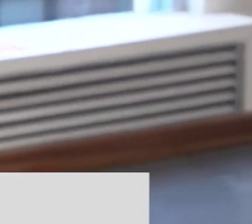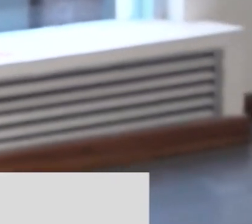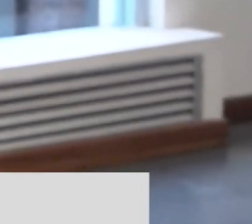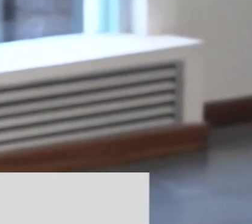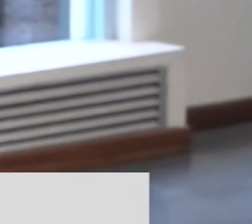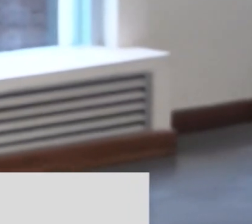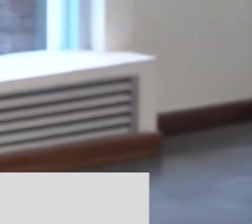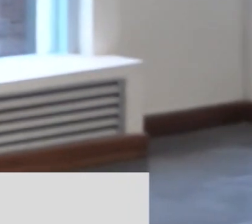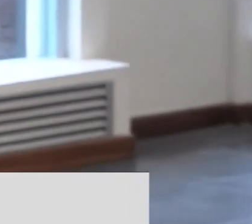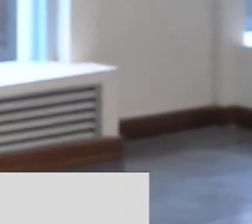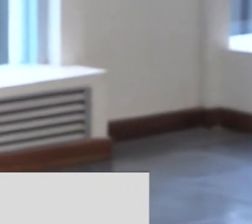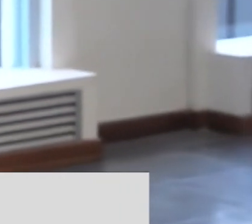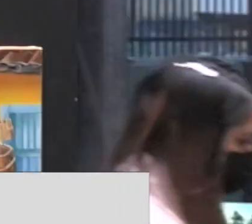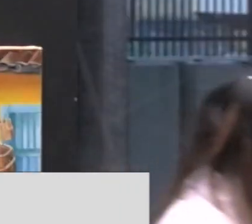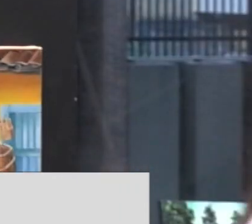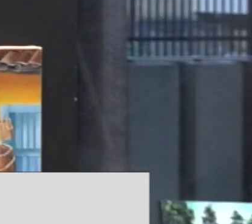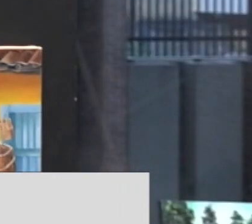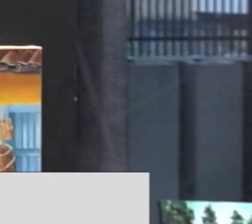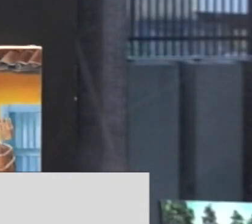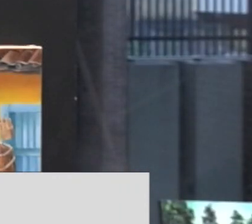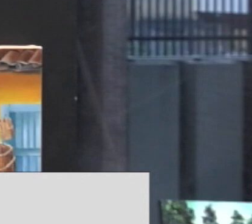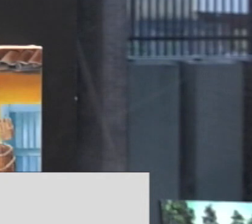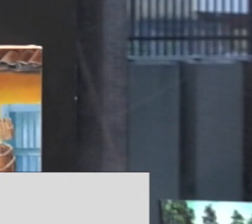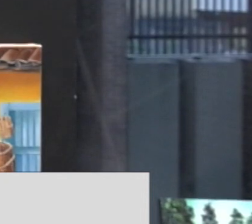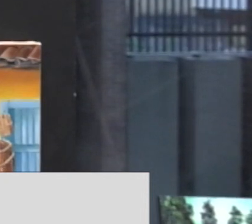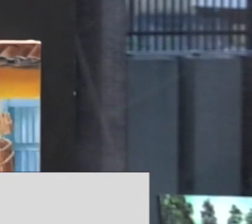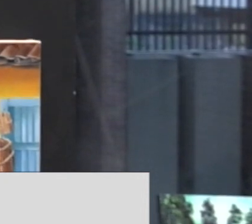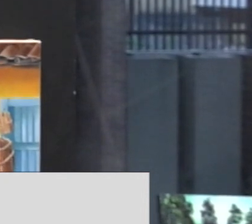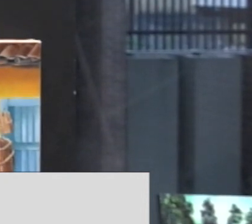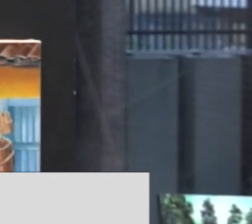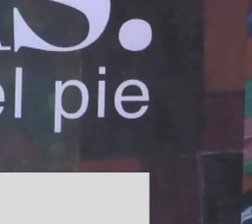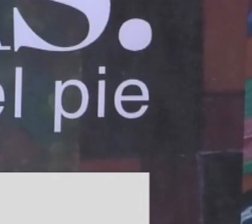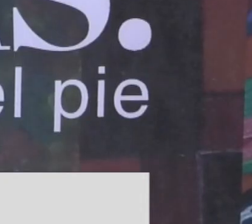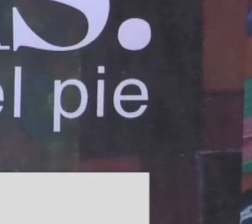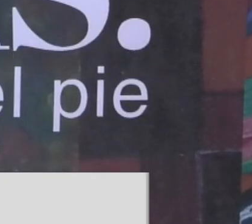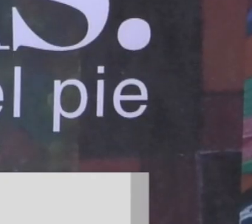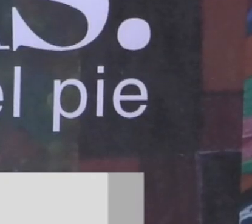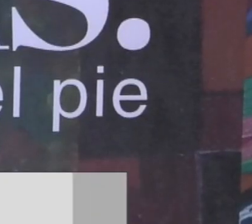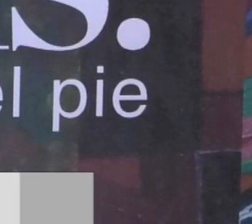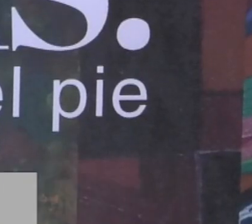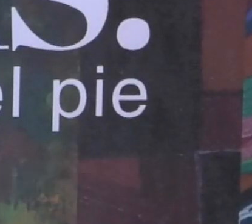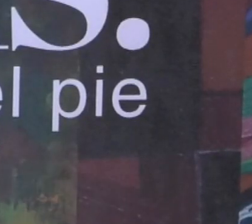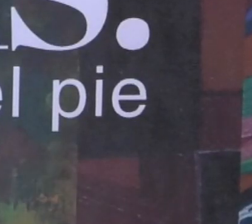La exposición privada es de puertas abiertas y se encuentra en el edificio Doctor Angélico de